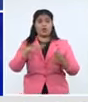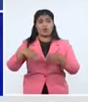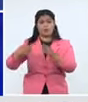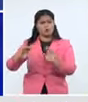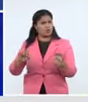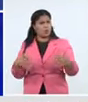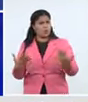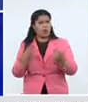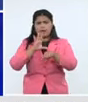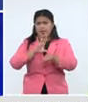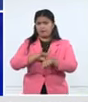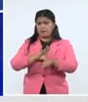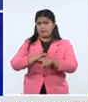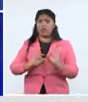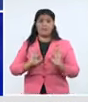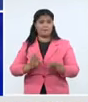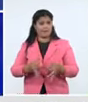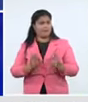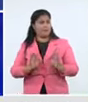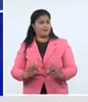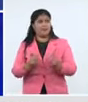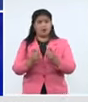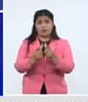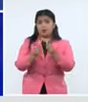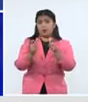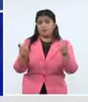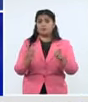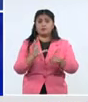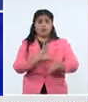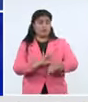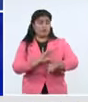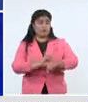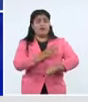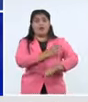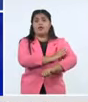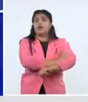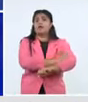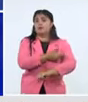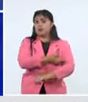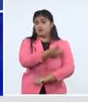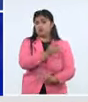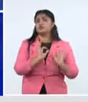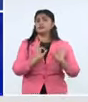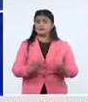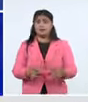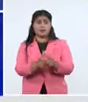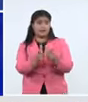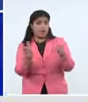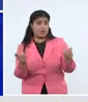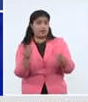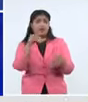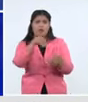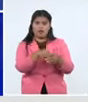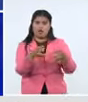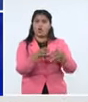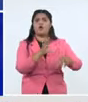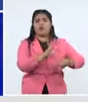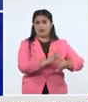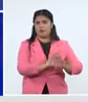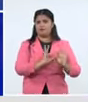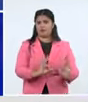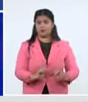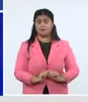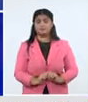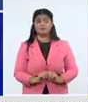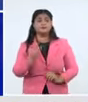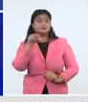el mayor número en la hipertensión arterial, que siempre ha sido de los porcientos más altos. Hoy, el